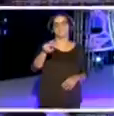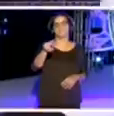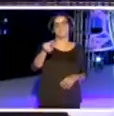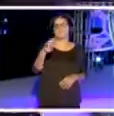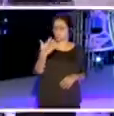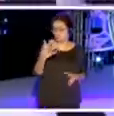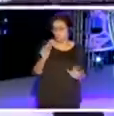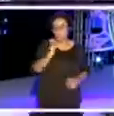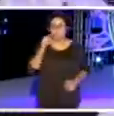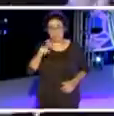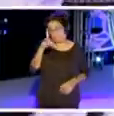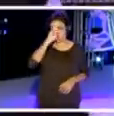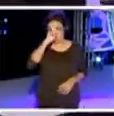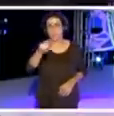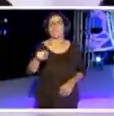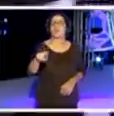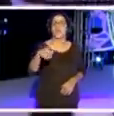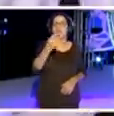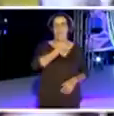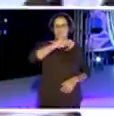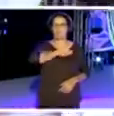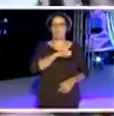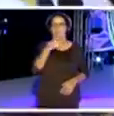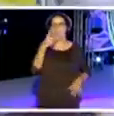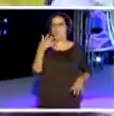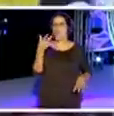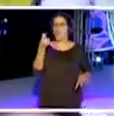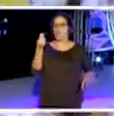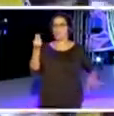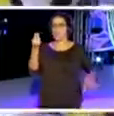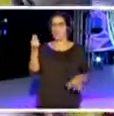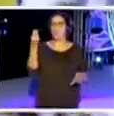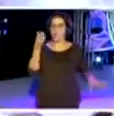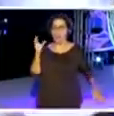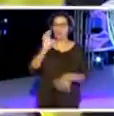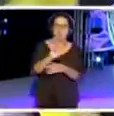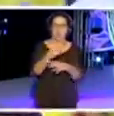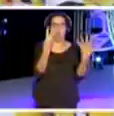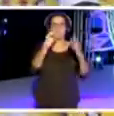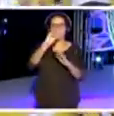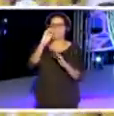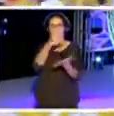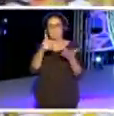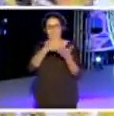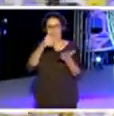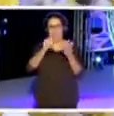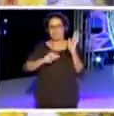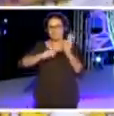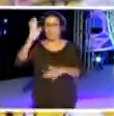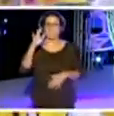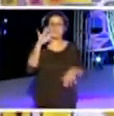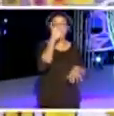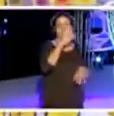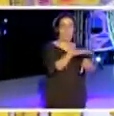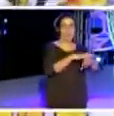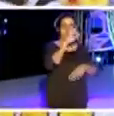Por si usted no lo sabe, España dio dinero, más de 80 millones, y el gobierno canario se tocó los cojones,